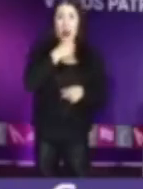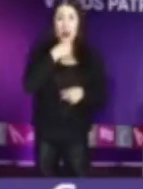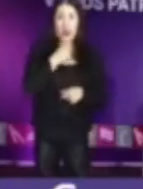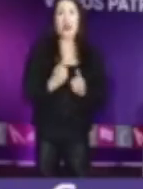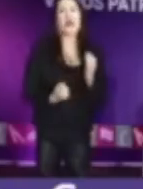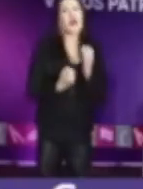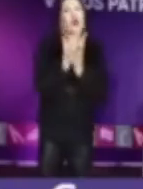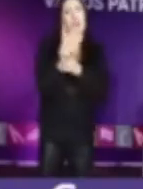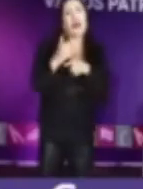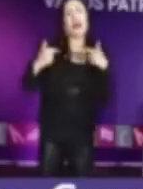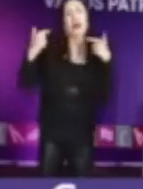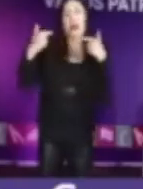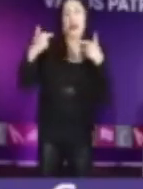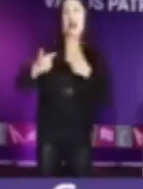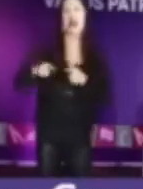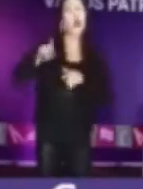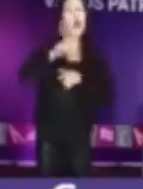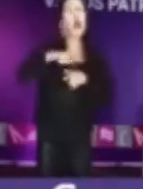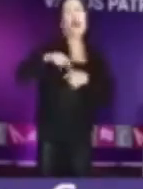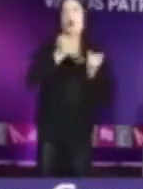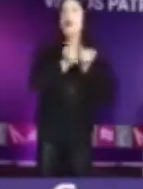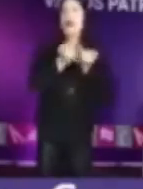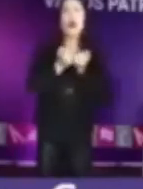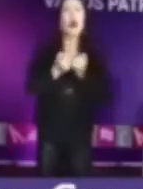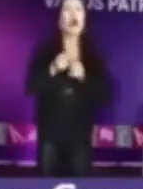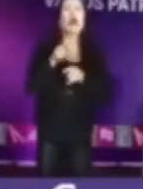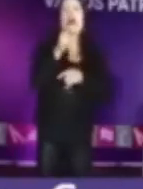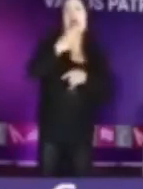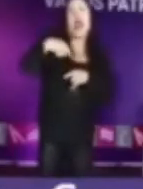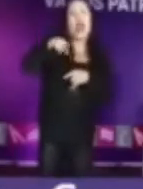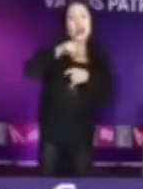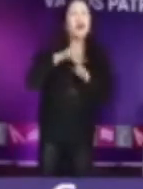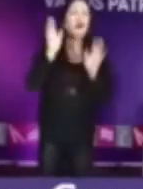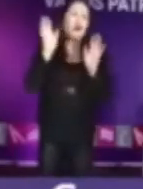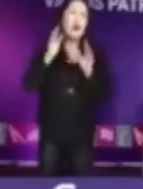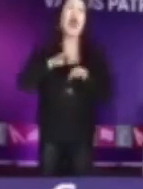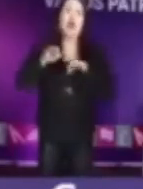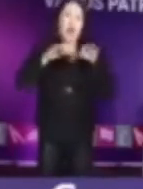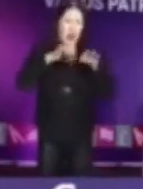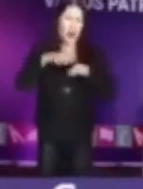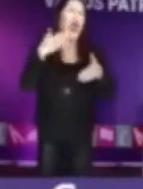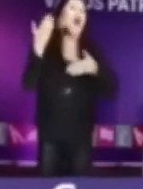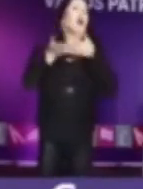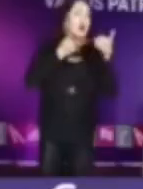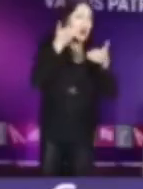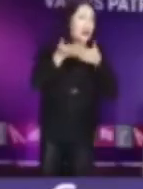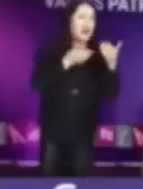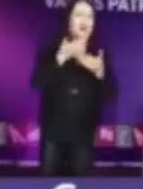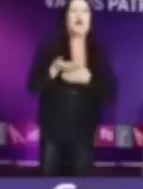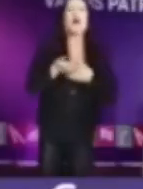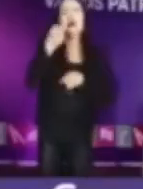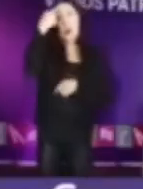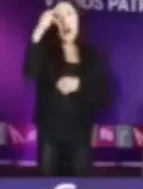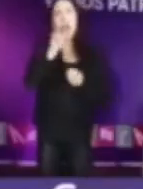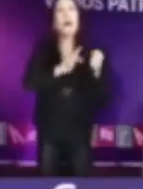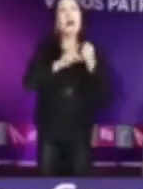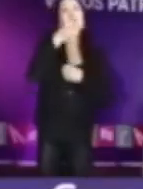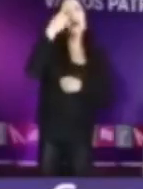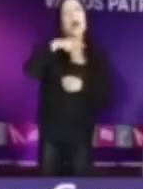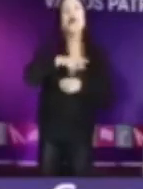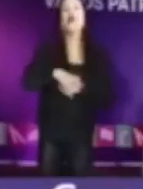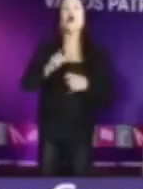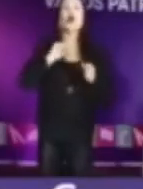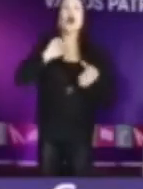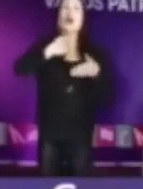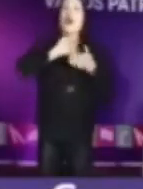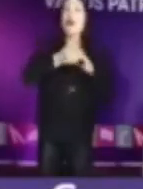está empujando, imperfecta, como ustedes quieran, pero están haciendo un gran servicio a este país. Y cierro